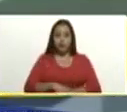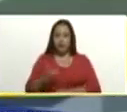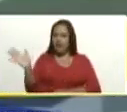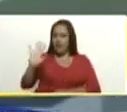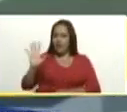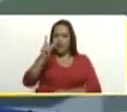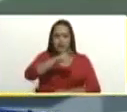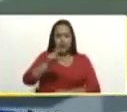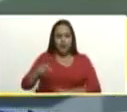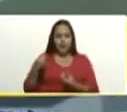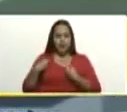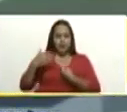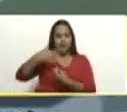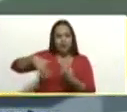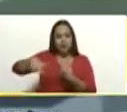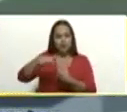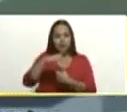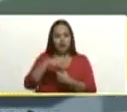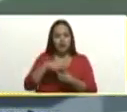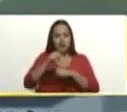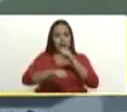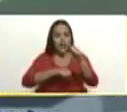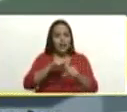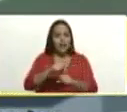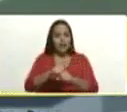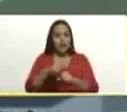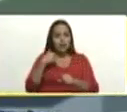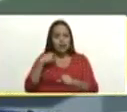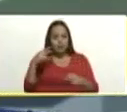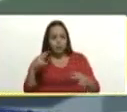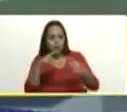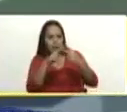vecinos. De repente cuando veo un señor